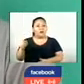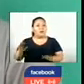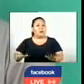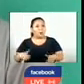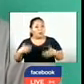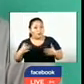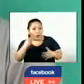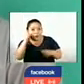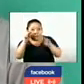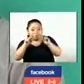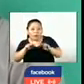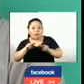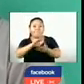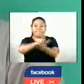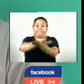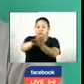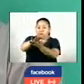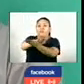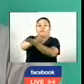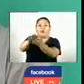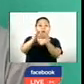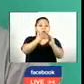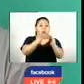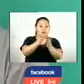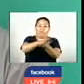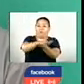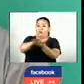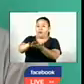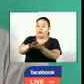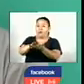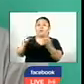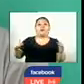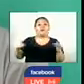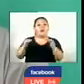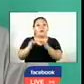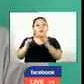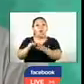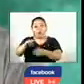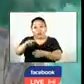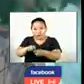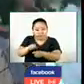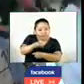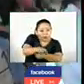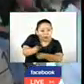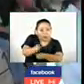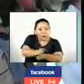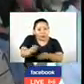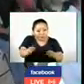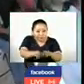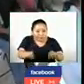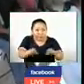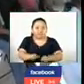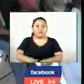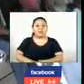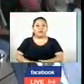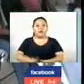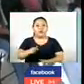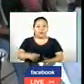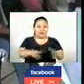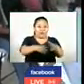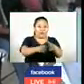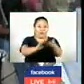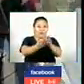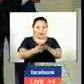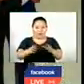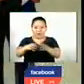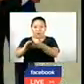limpiar el medio ambiente en las comunidades en el municipio y aparte de eso la siembra plantatón con acerín A cada adesco de cada comunidad